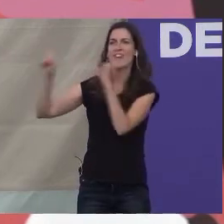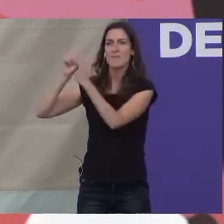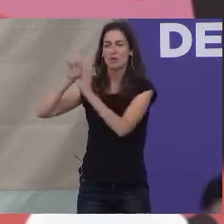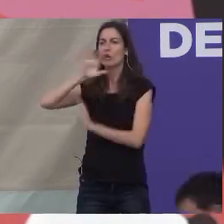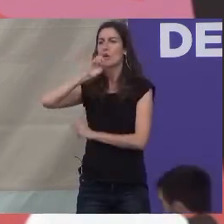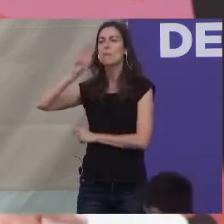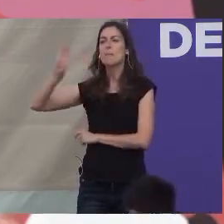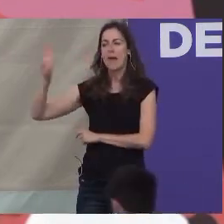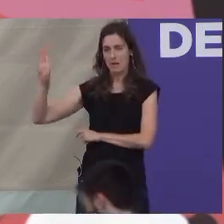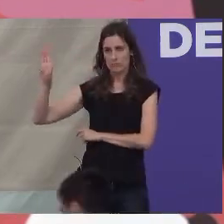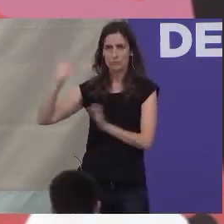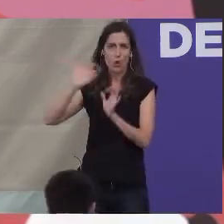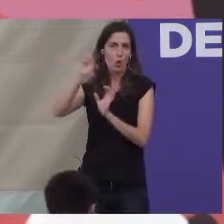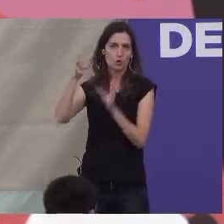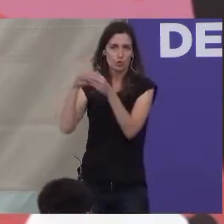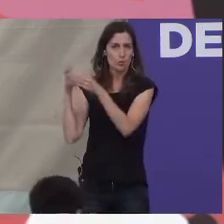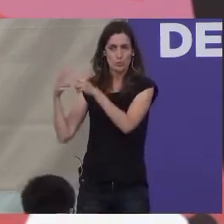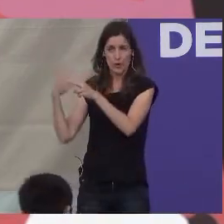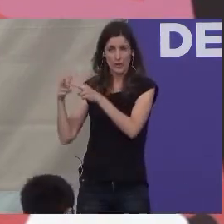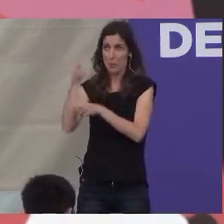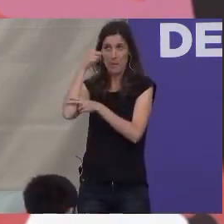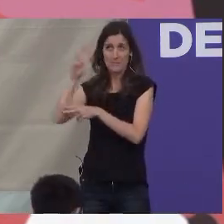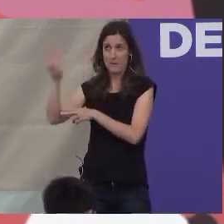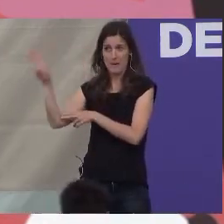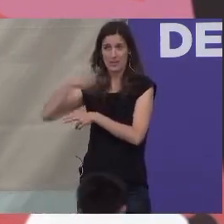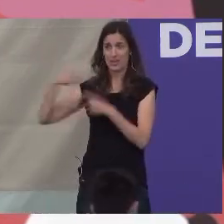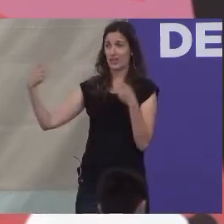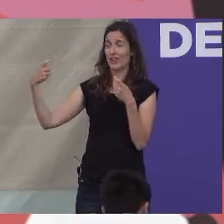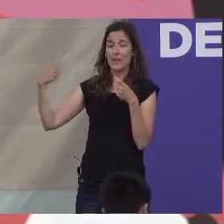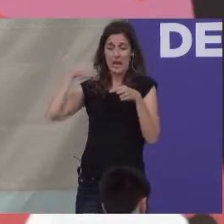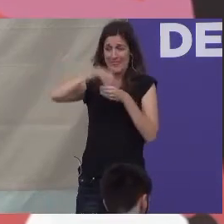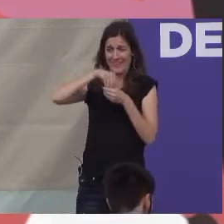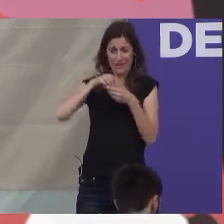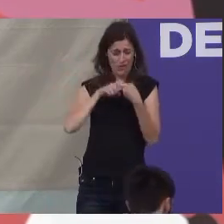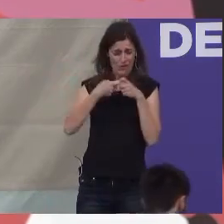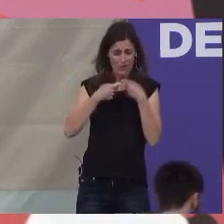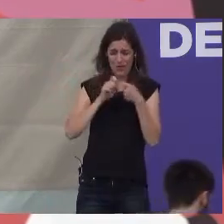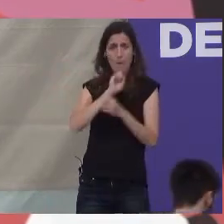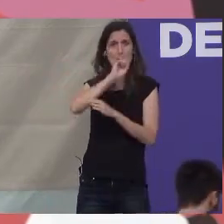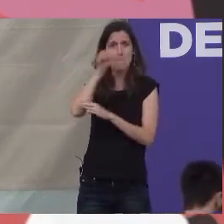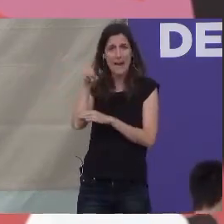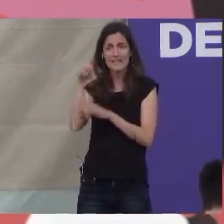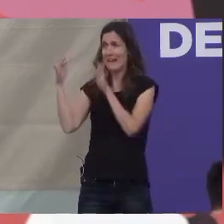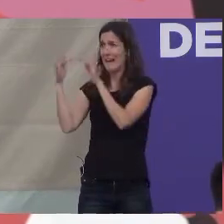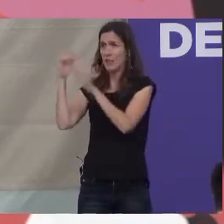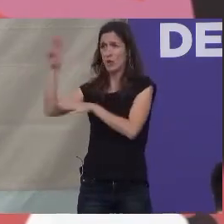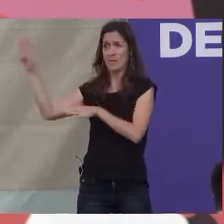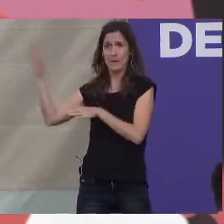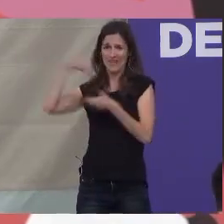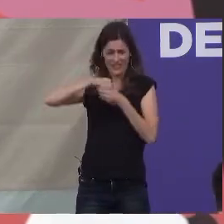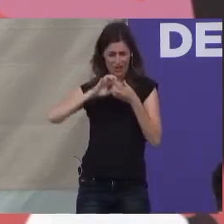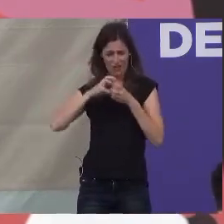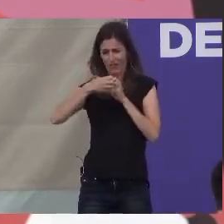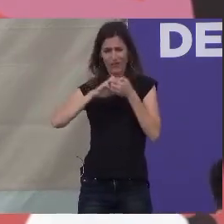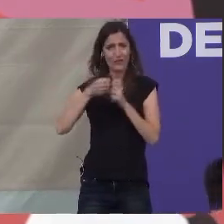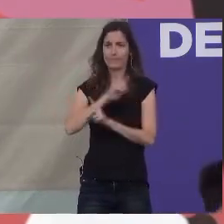PP y otros partidos, pero sobre todo el PP. No puede ser que estemos dentro de Podemos constantemente a la gresca.